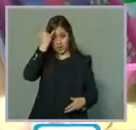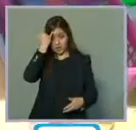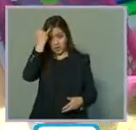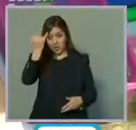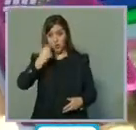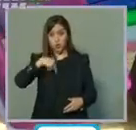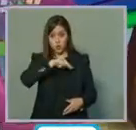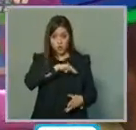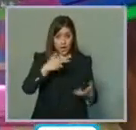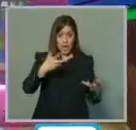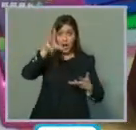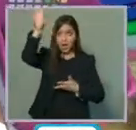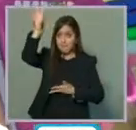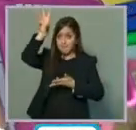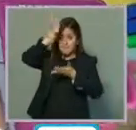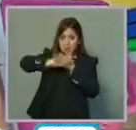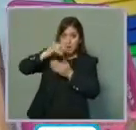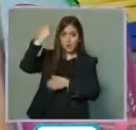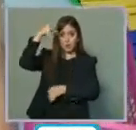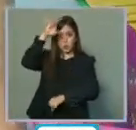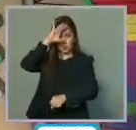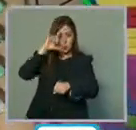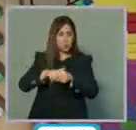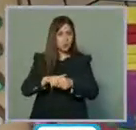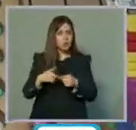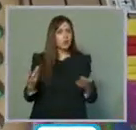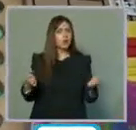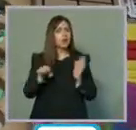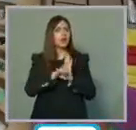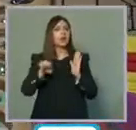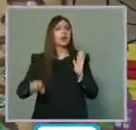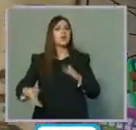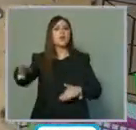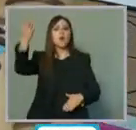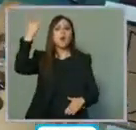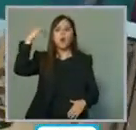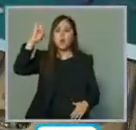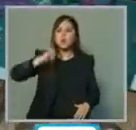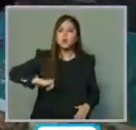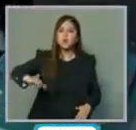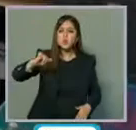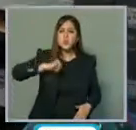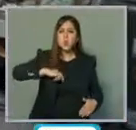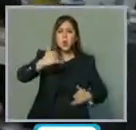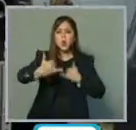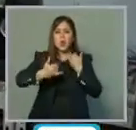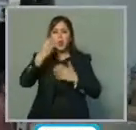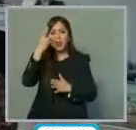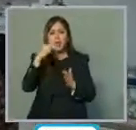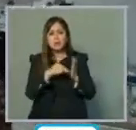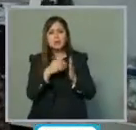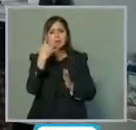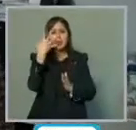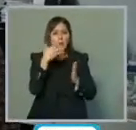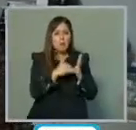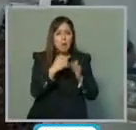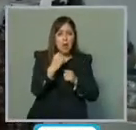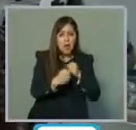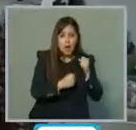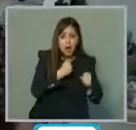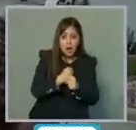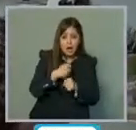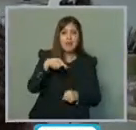pero es un rescate cultural que No, hicimos. pues imagínese aprender a jugar como jugaban hace 3.000, 5.000 años. Claro, es que es increíble.